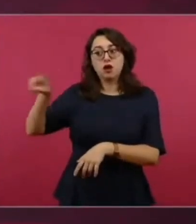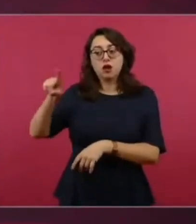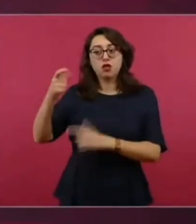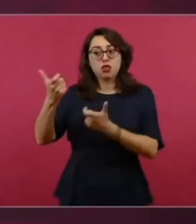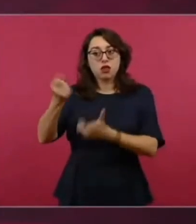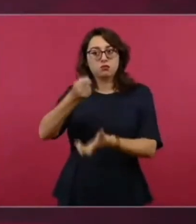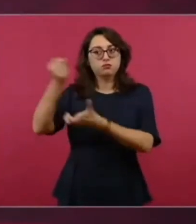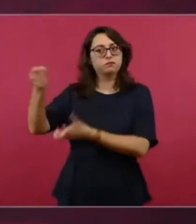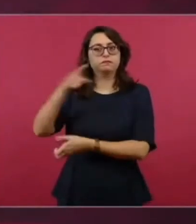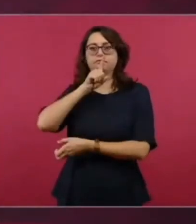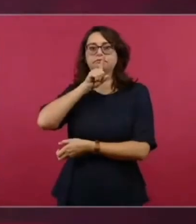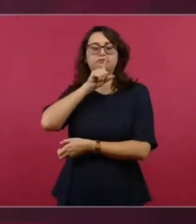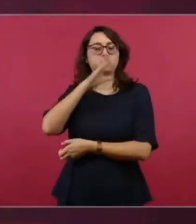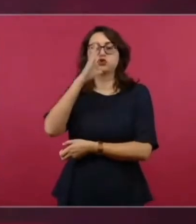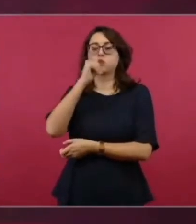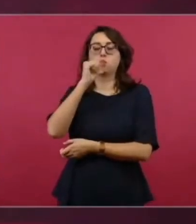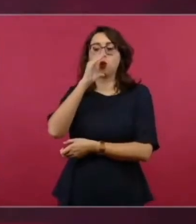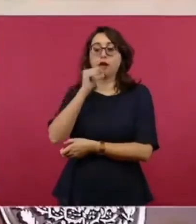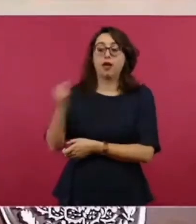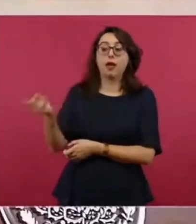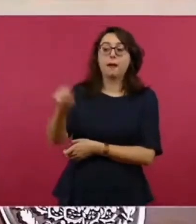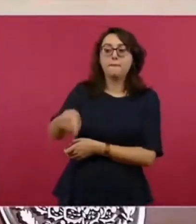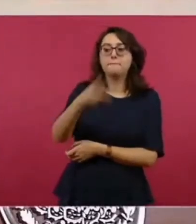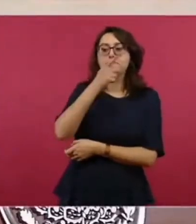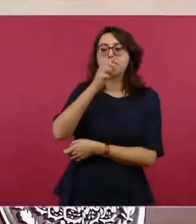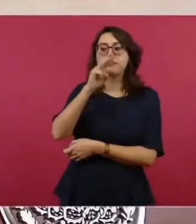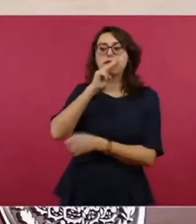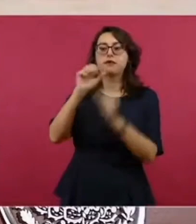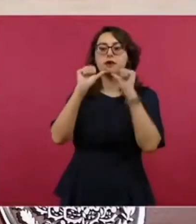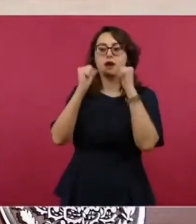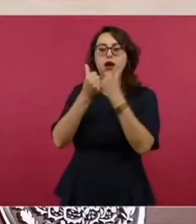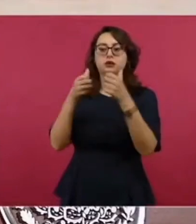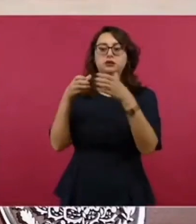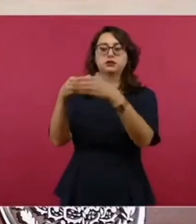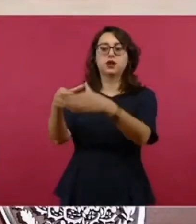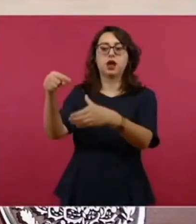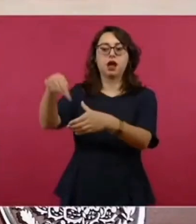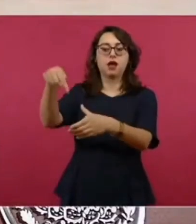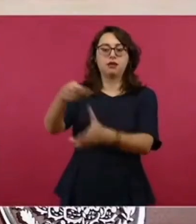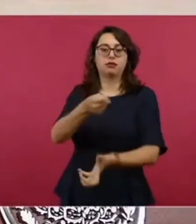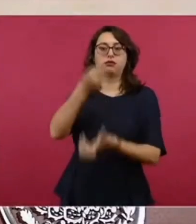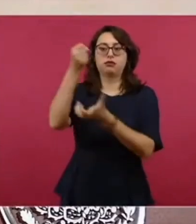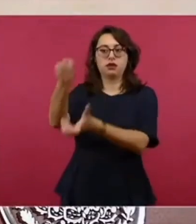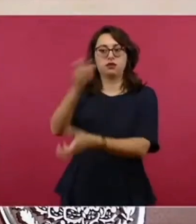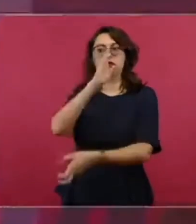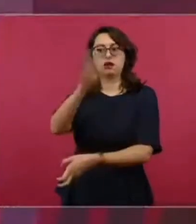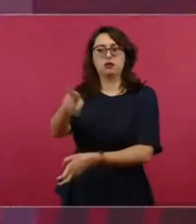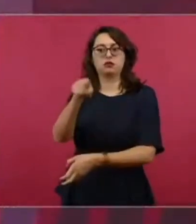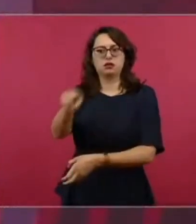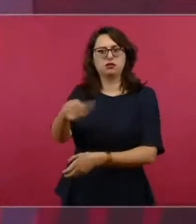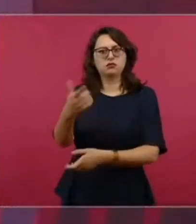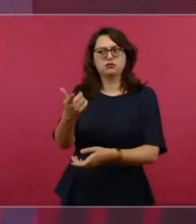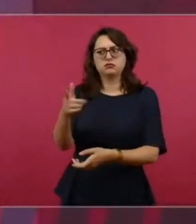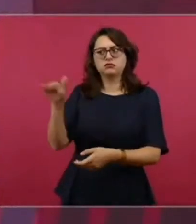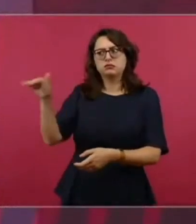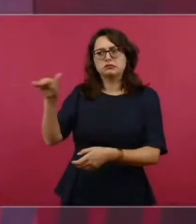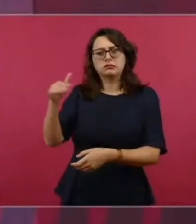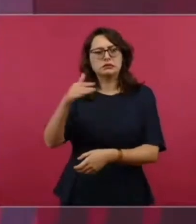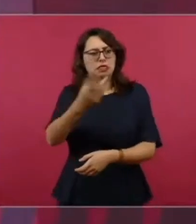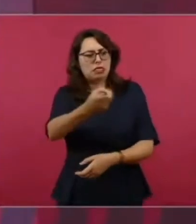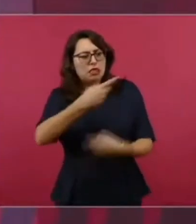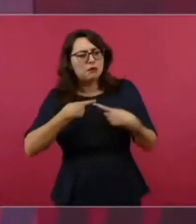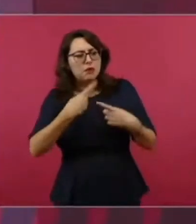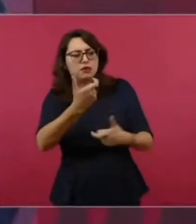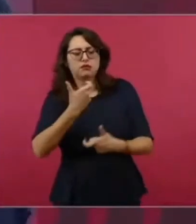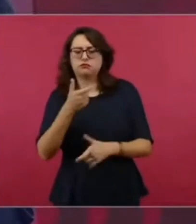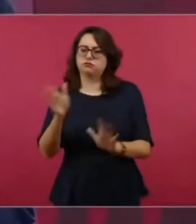va directo a la sociedad de madres de padres de